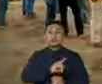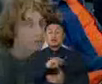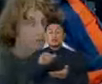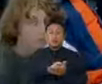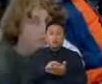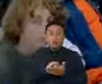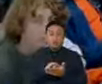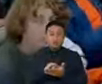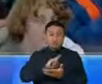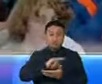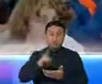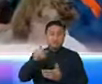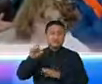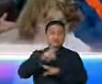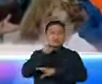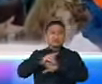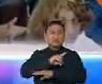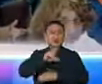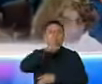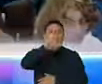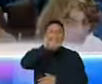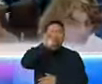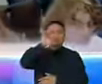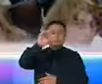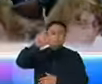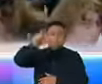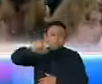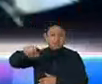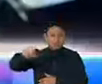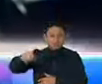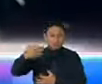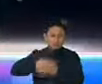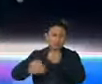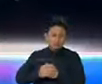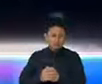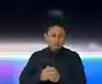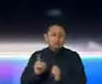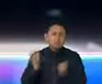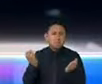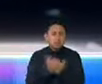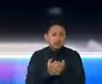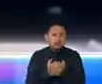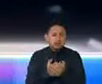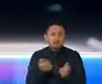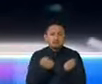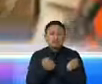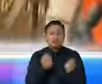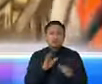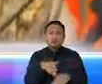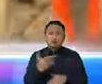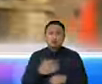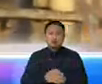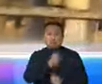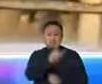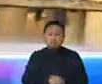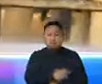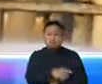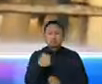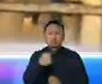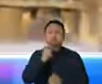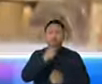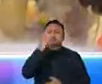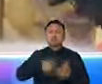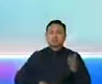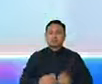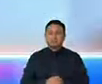York, que alberga más de 3.700 obreros, además nos cuenta cómo debería ser el correcto equipamiento y seguridad para la ejecución de este